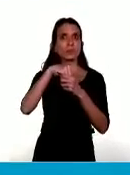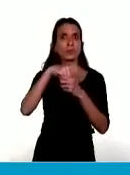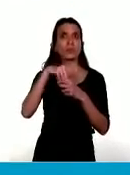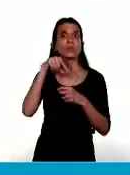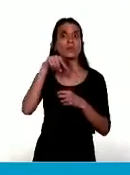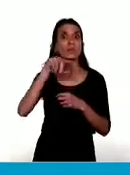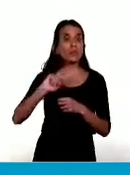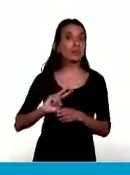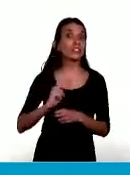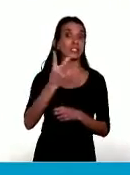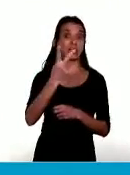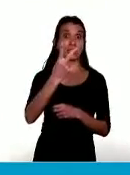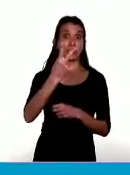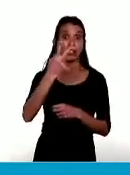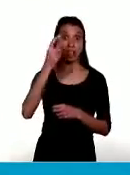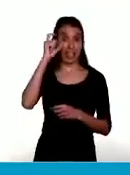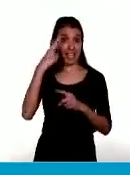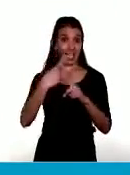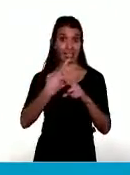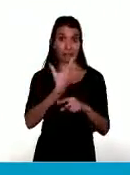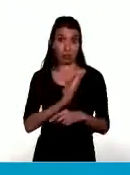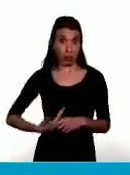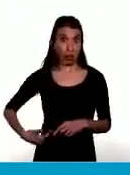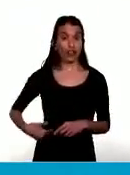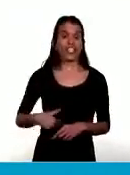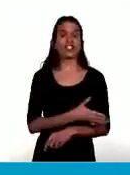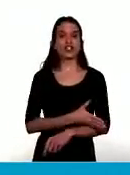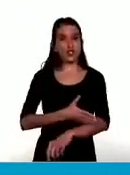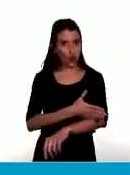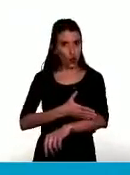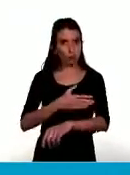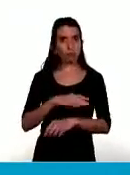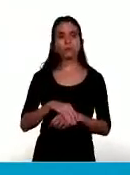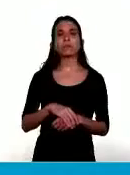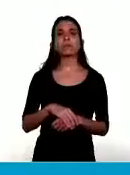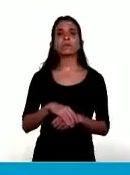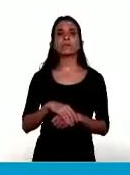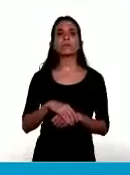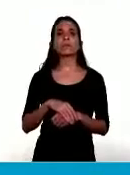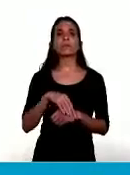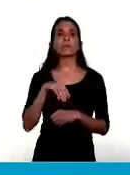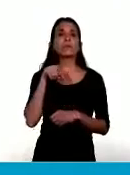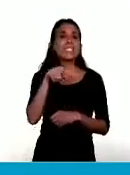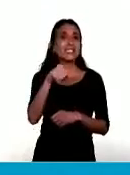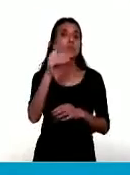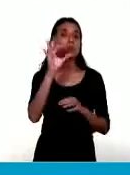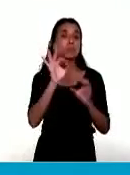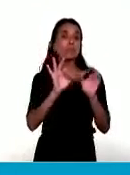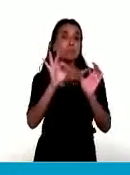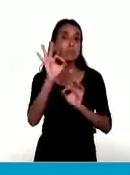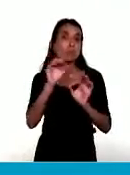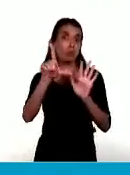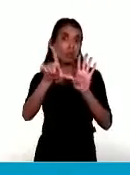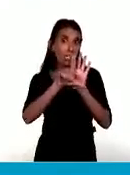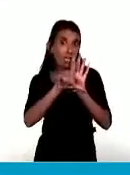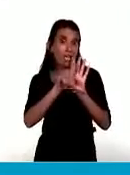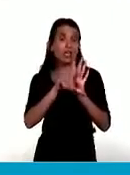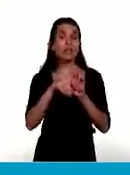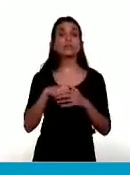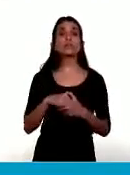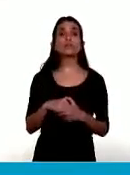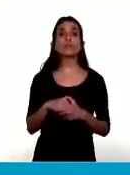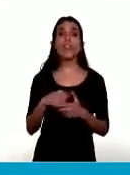segundo mandato del ex gobernador Scioli. Fue la ley 14331. Esa ley